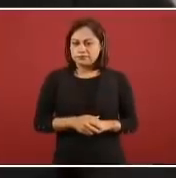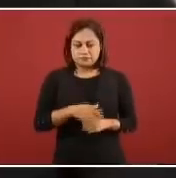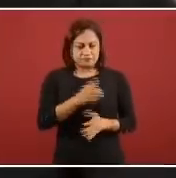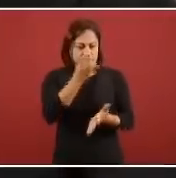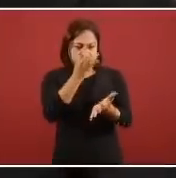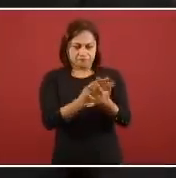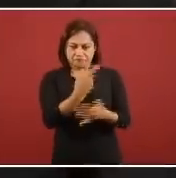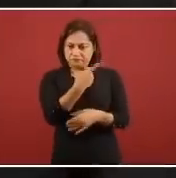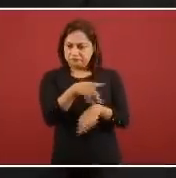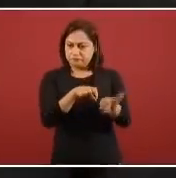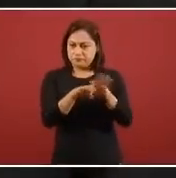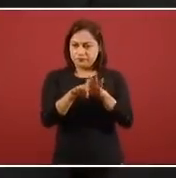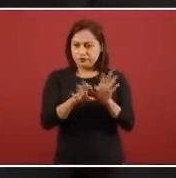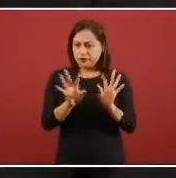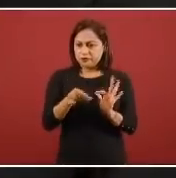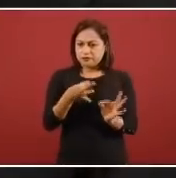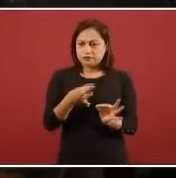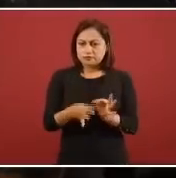trabajo.